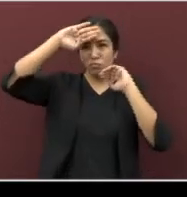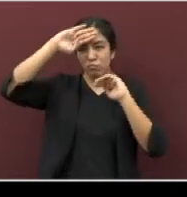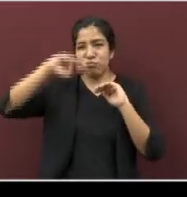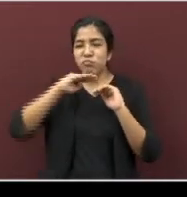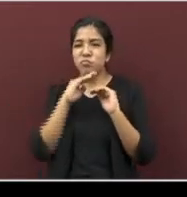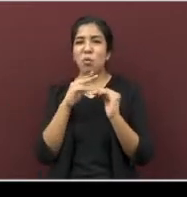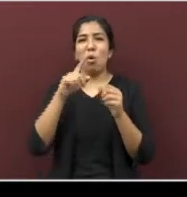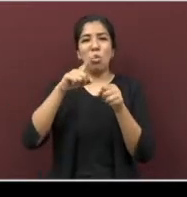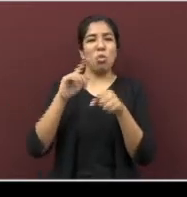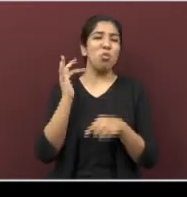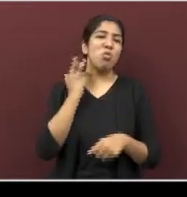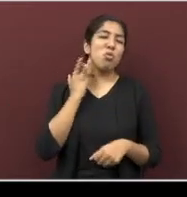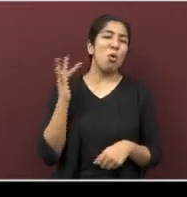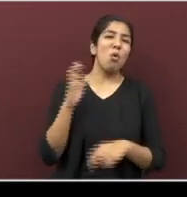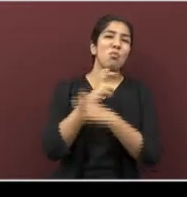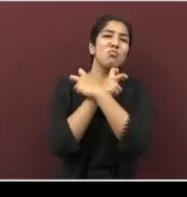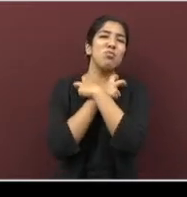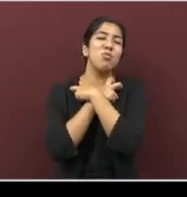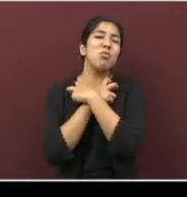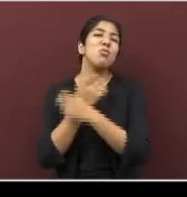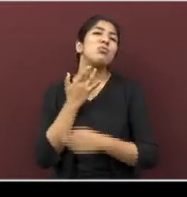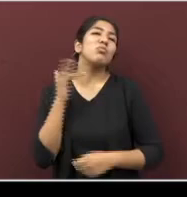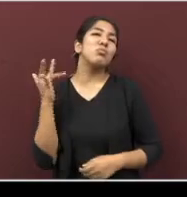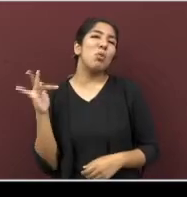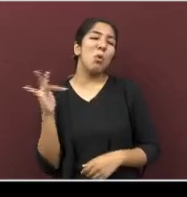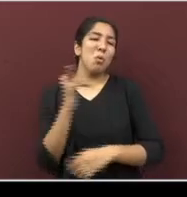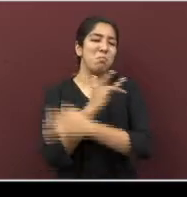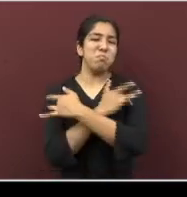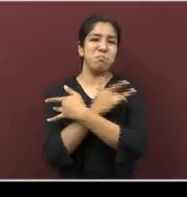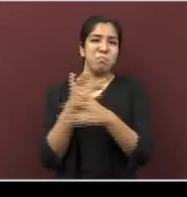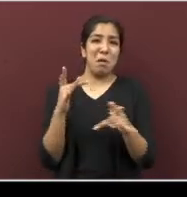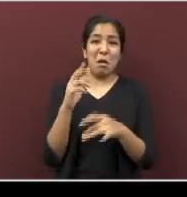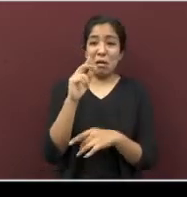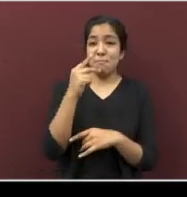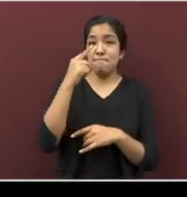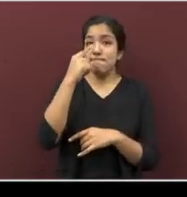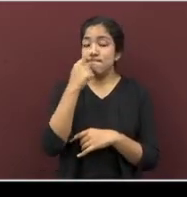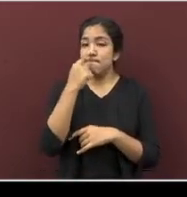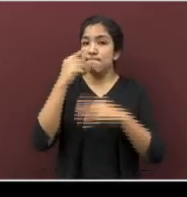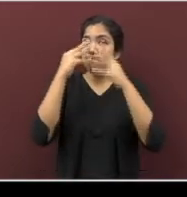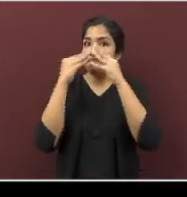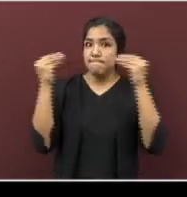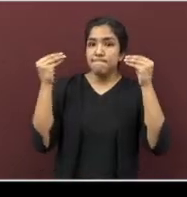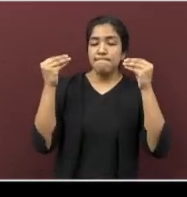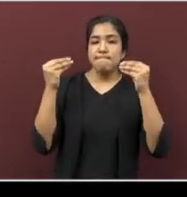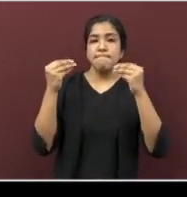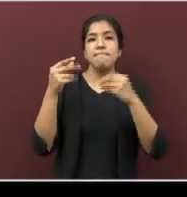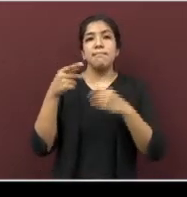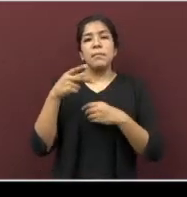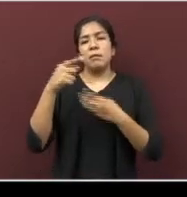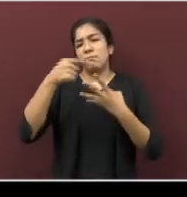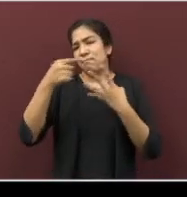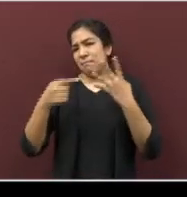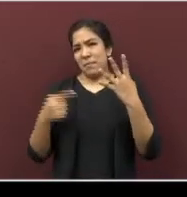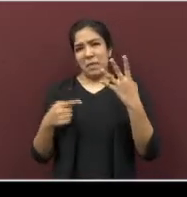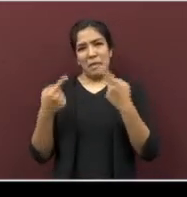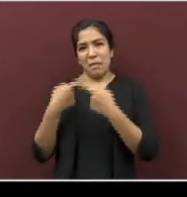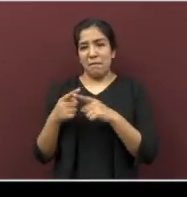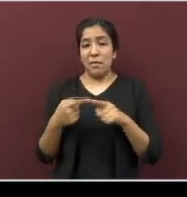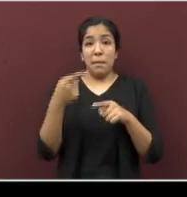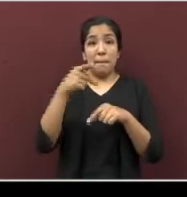de cabeza de garganta de músculos y pérdida del olfato entre otros pero es claro que la dificultad respiratoria